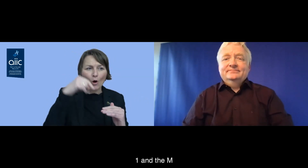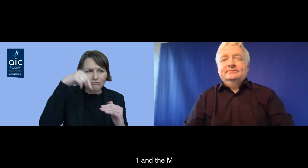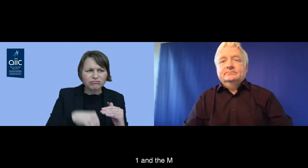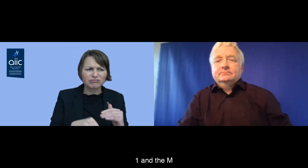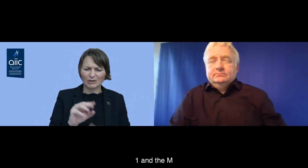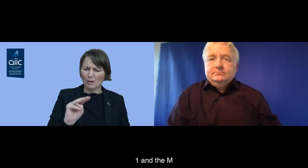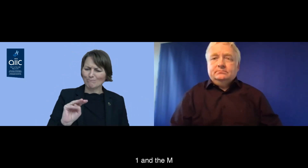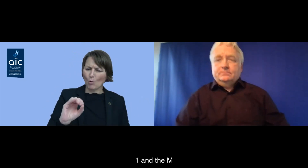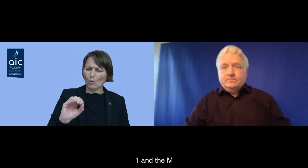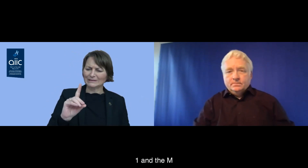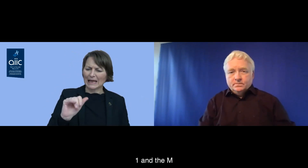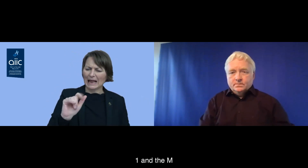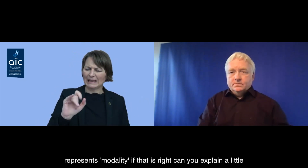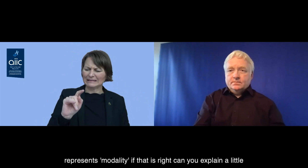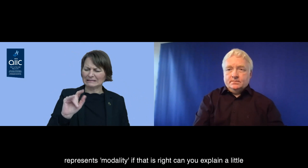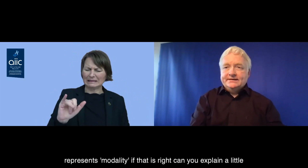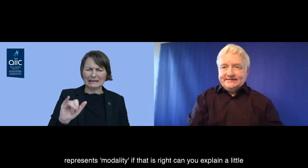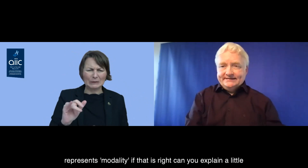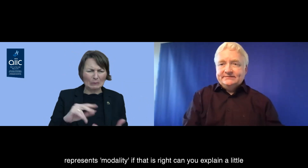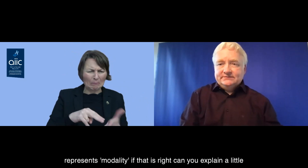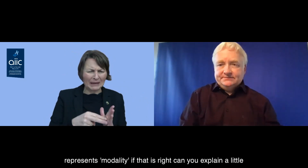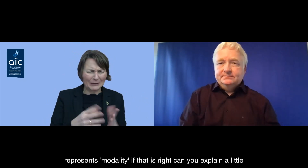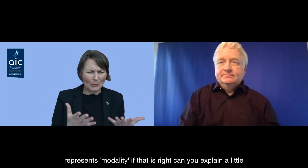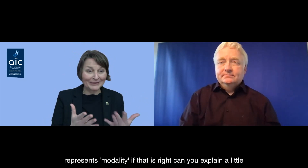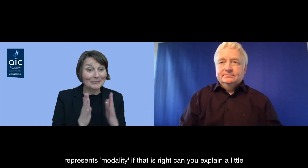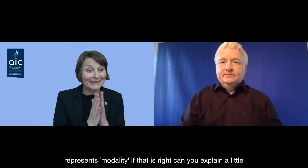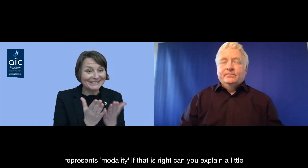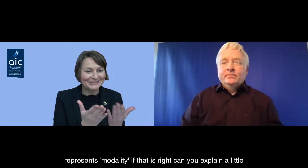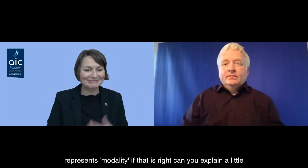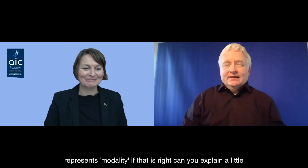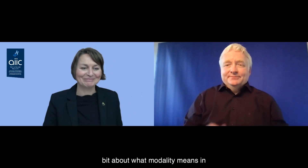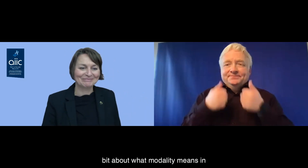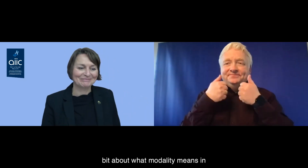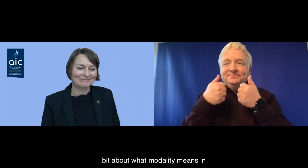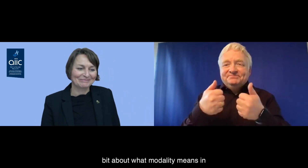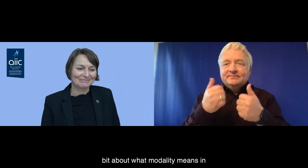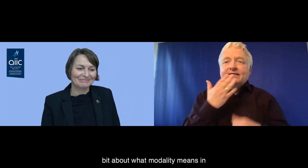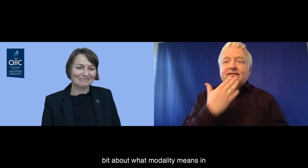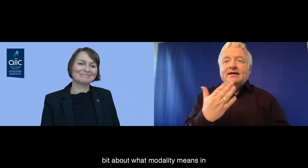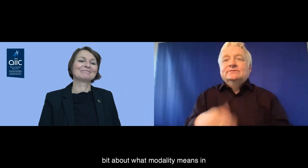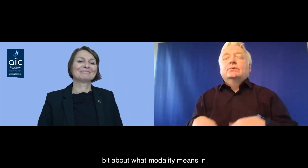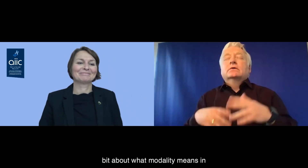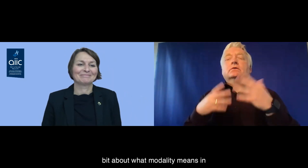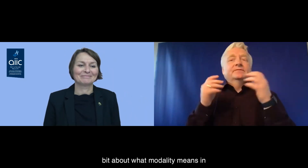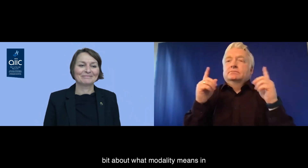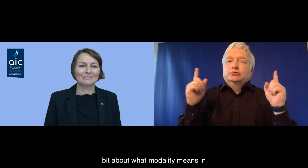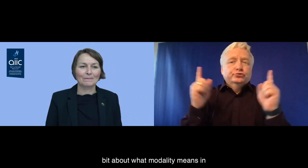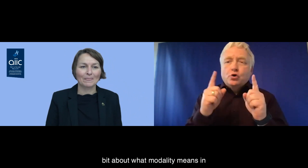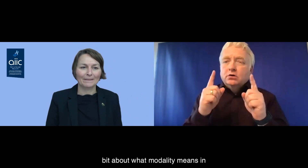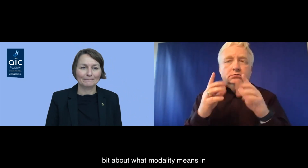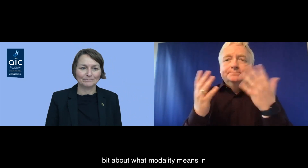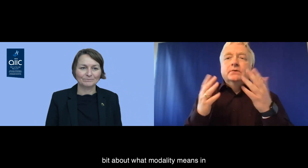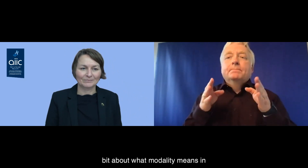quiere decir modalidad. Y si esto es correcto, ¿podrías explicarnos más qué significa modalidad